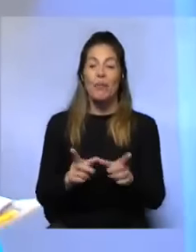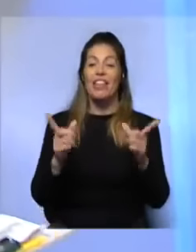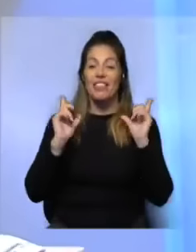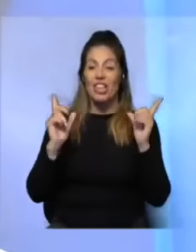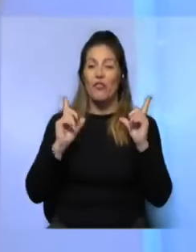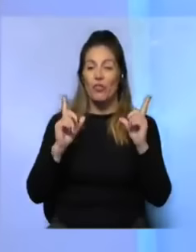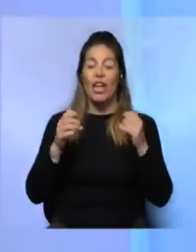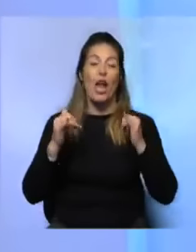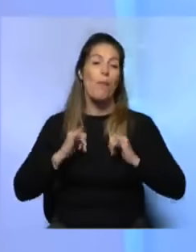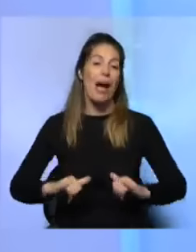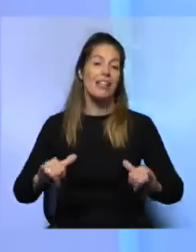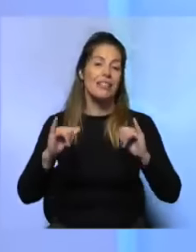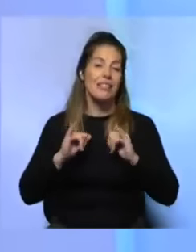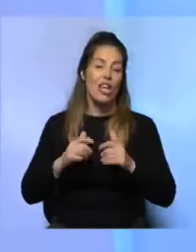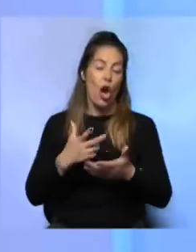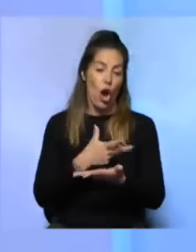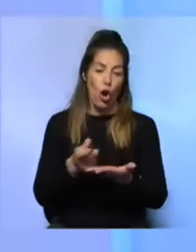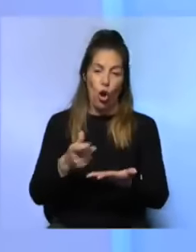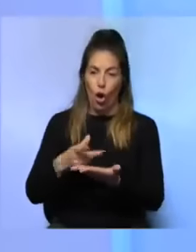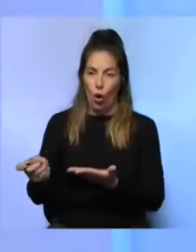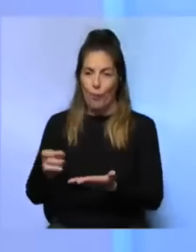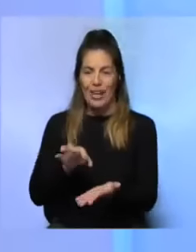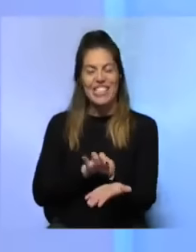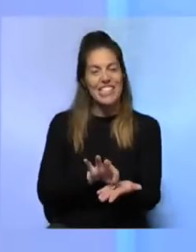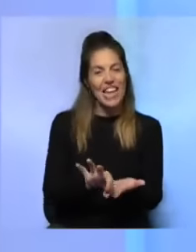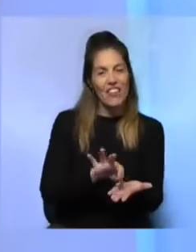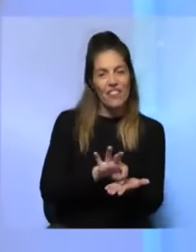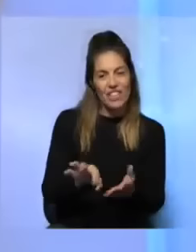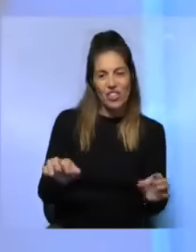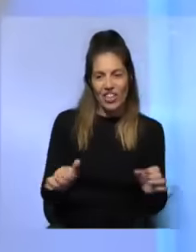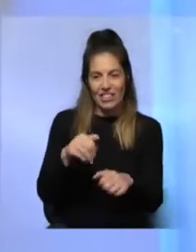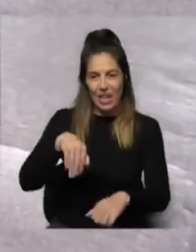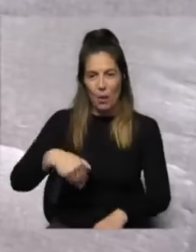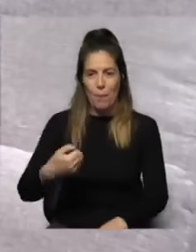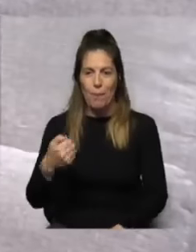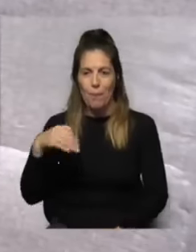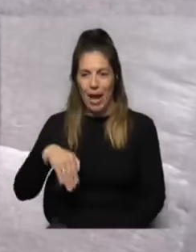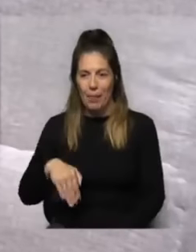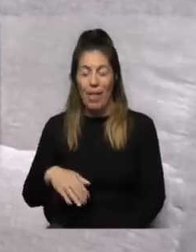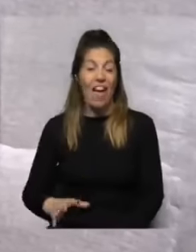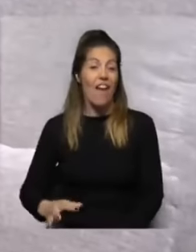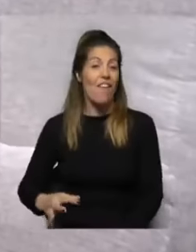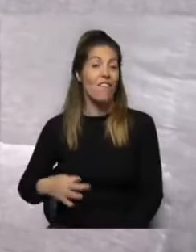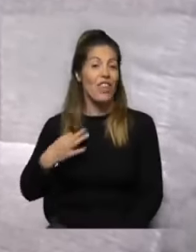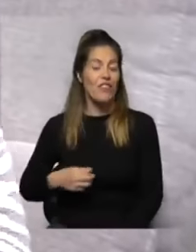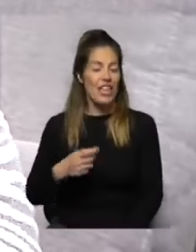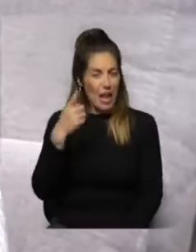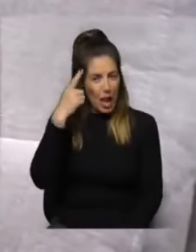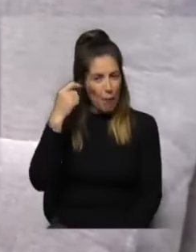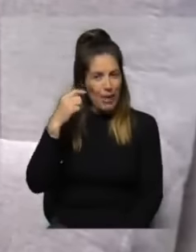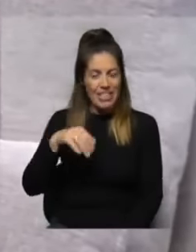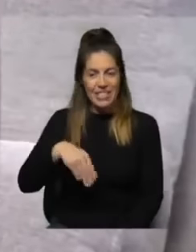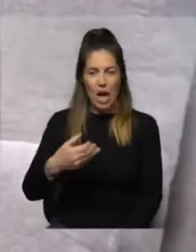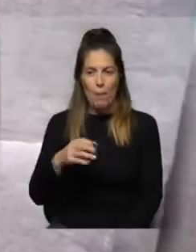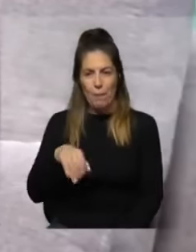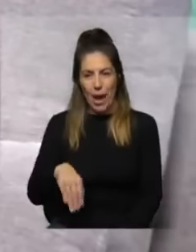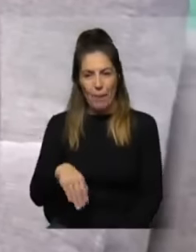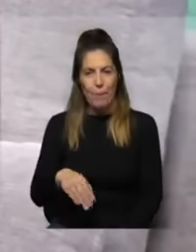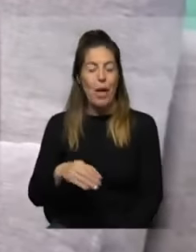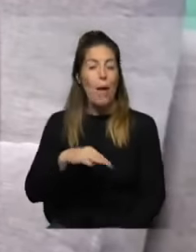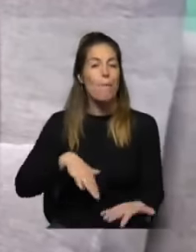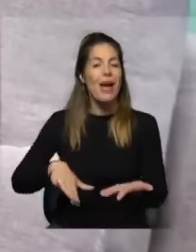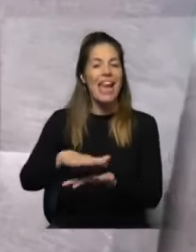el paseo de compras que tiene y los servicios que se realizan adentro del MAM. Sí, porque tenés que vivir la experiencia MAM, porque es un mercado de